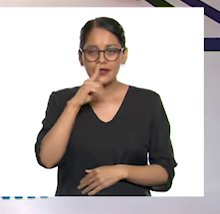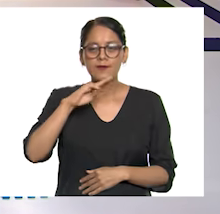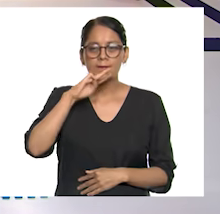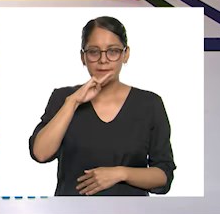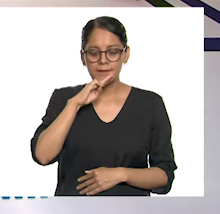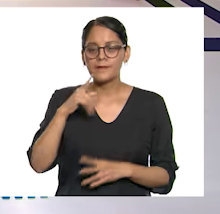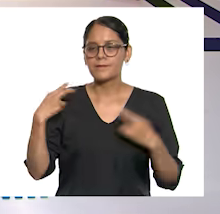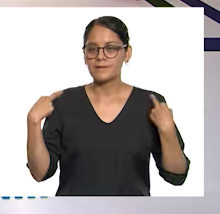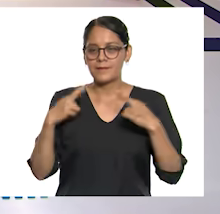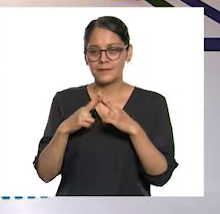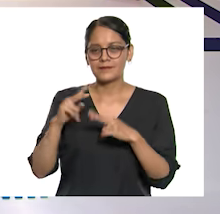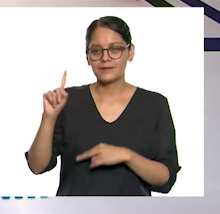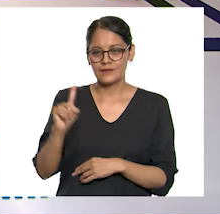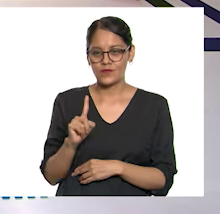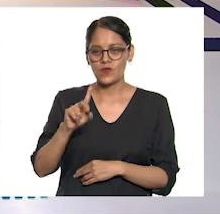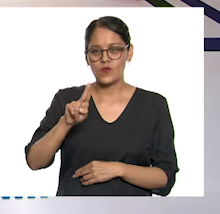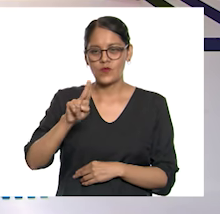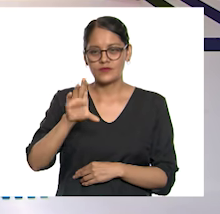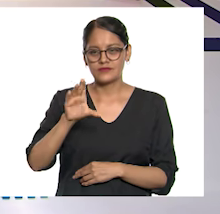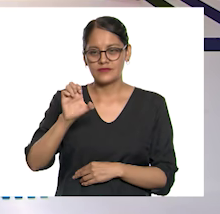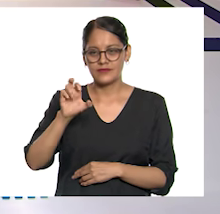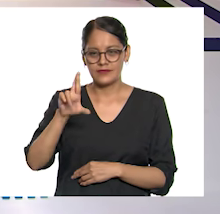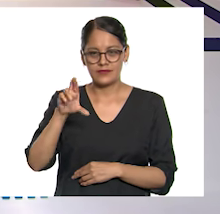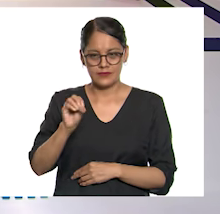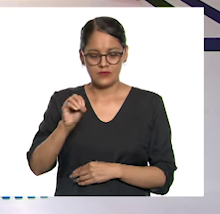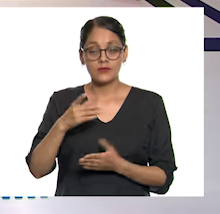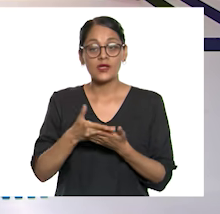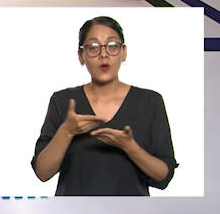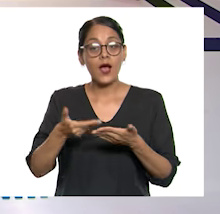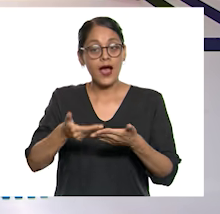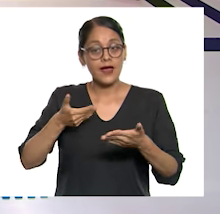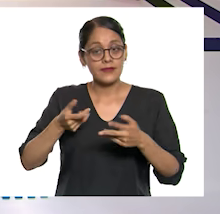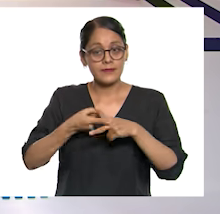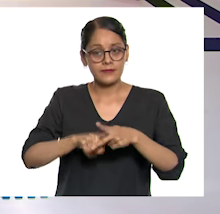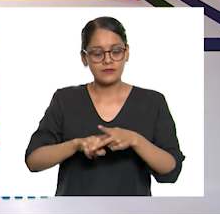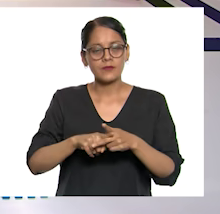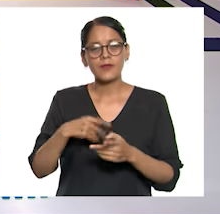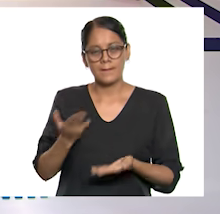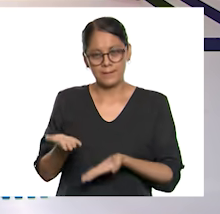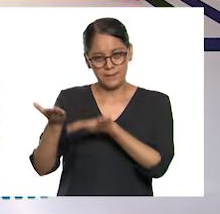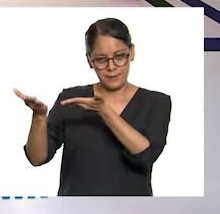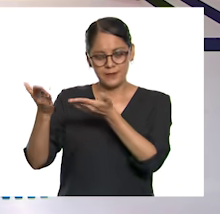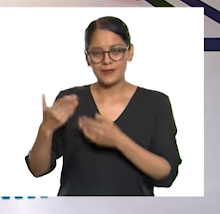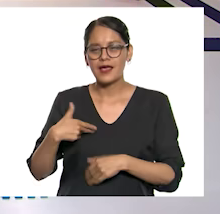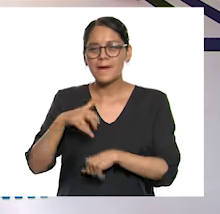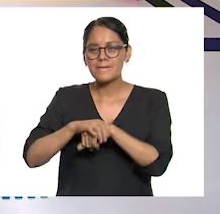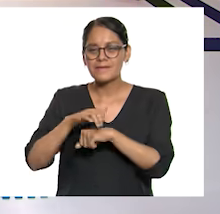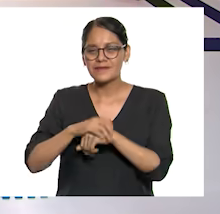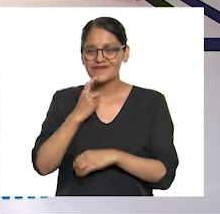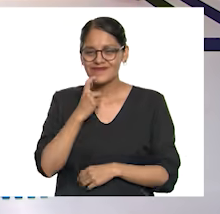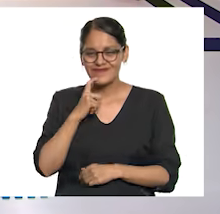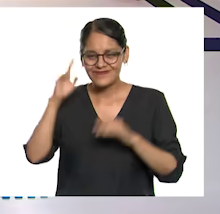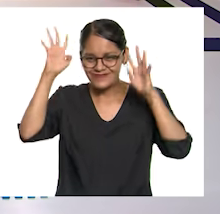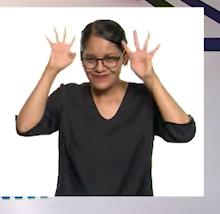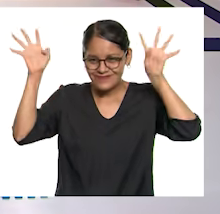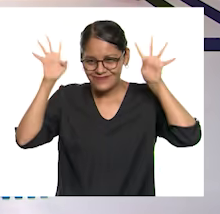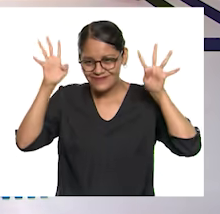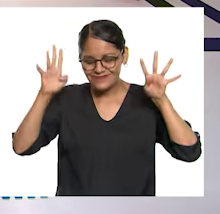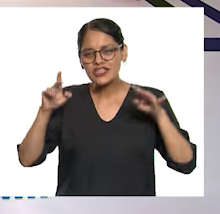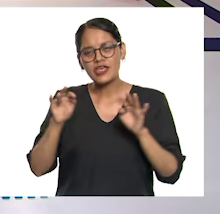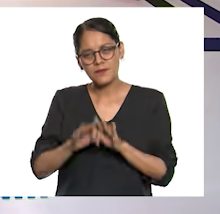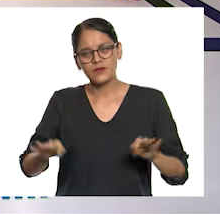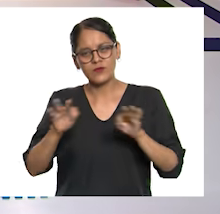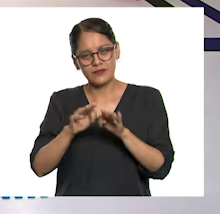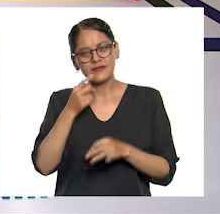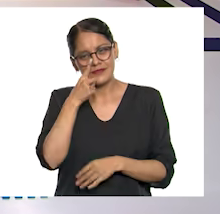con la maestra Lucero. Pero antes de comenzar esta clase, acompáñenme con nuestro amigo Ojo Listo, que tiene algo muy importante